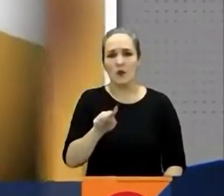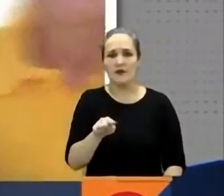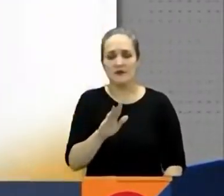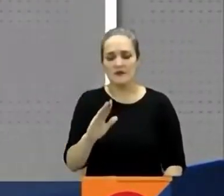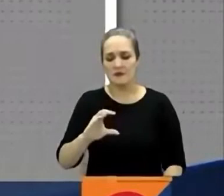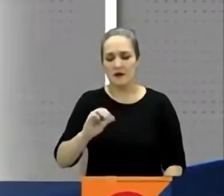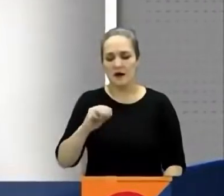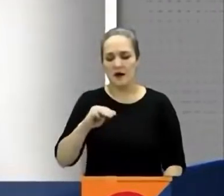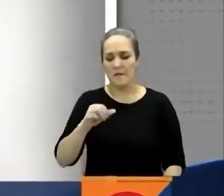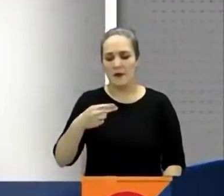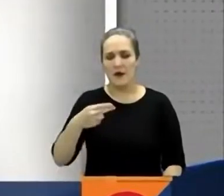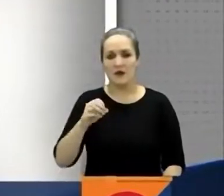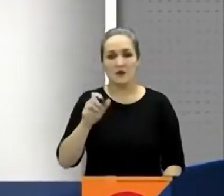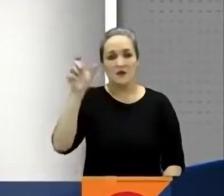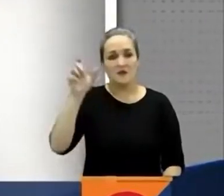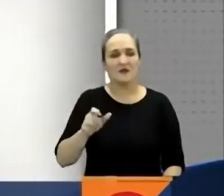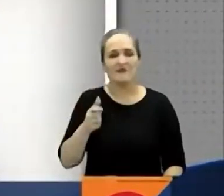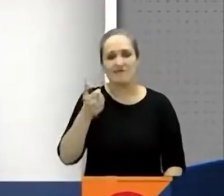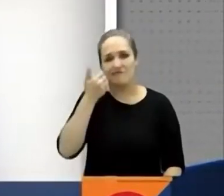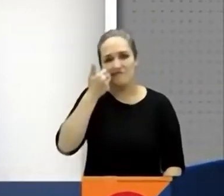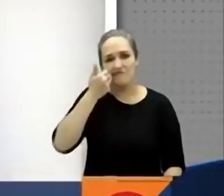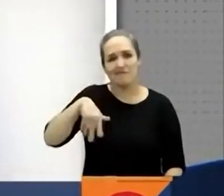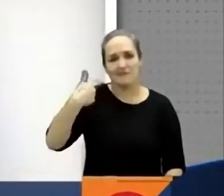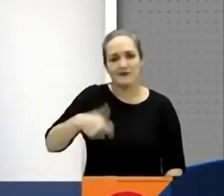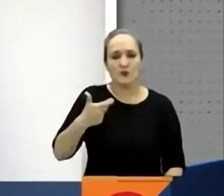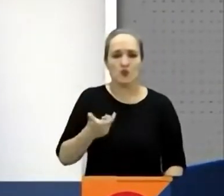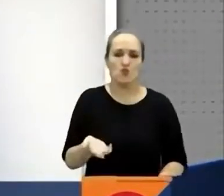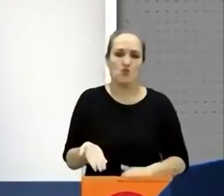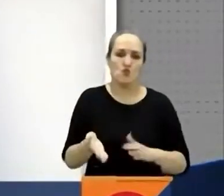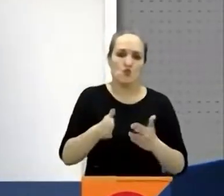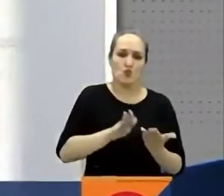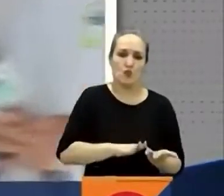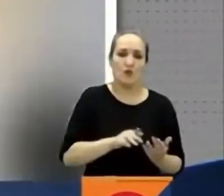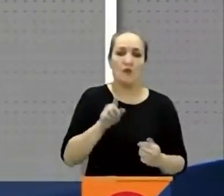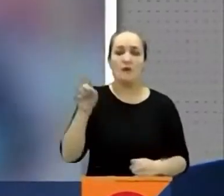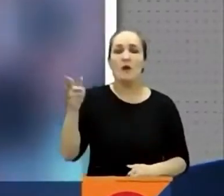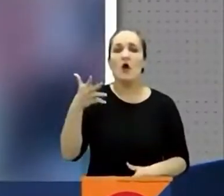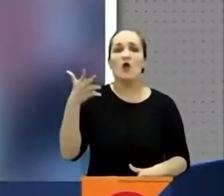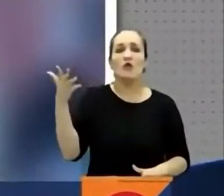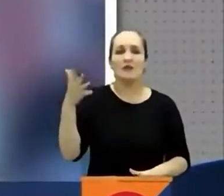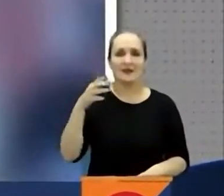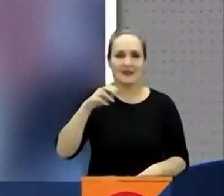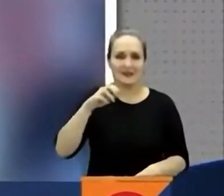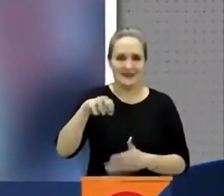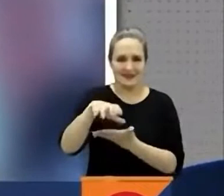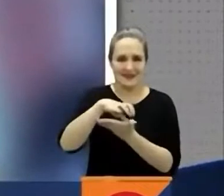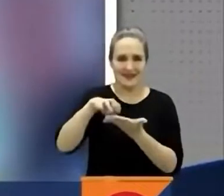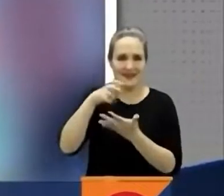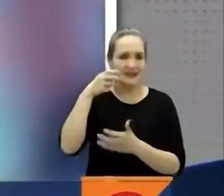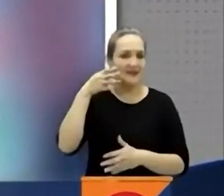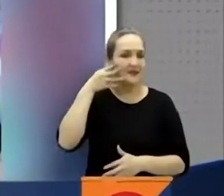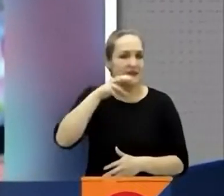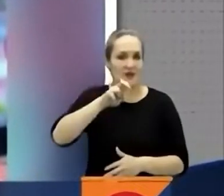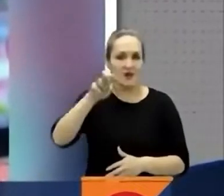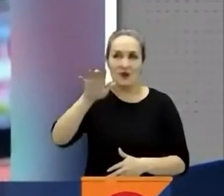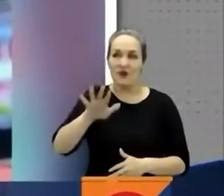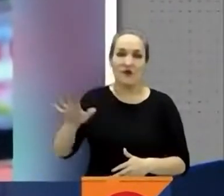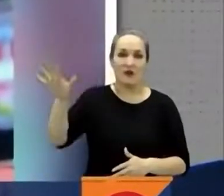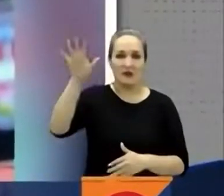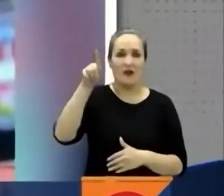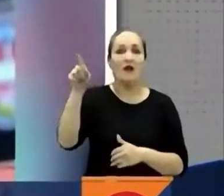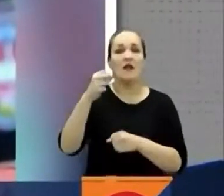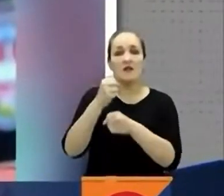murió por complicaciones de salud. Luis Antonio era corresponsal de la televisión pública y trabajaba para el canal TRO en el